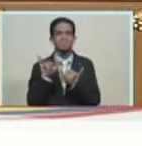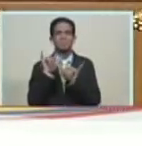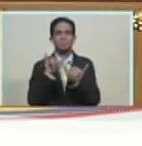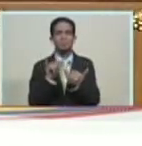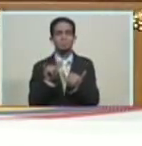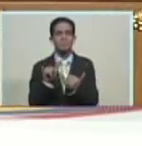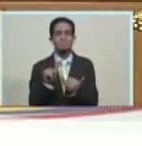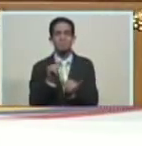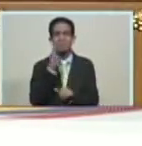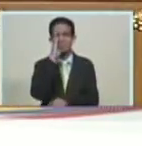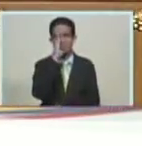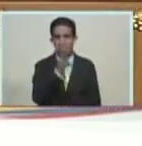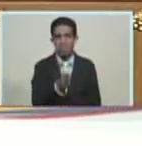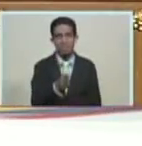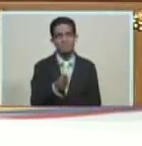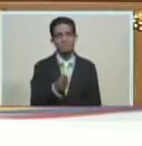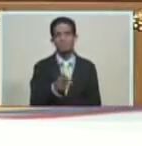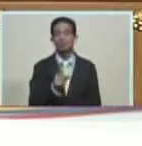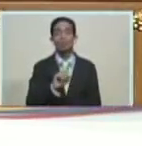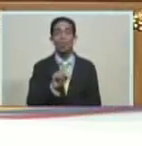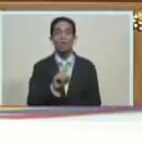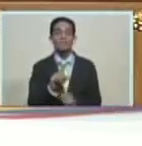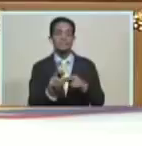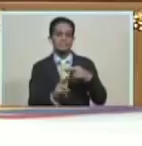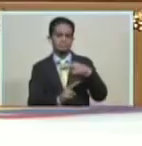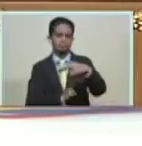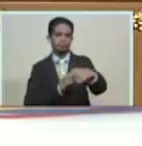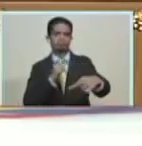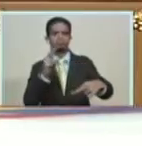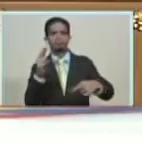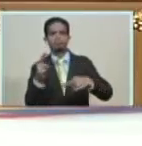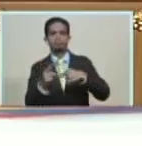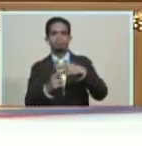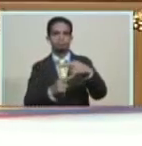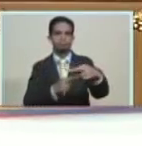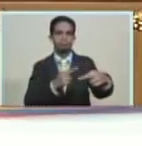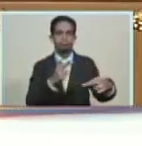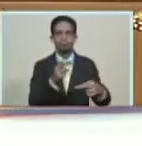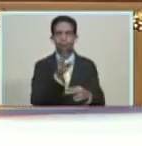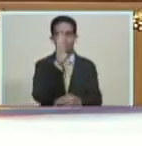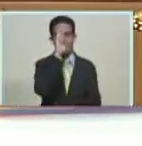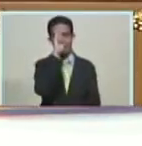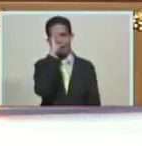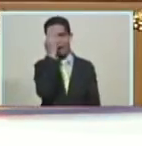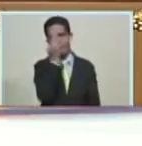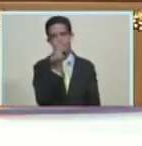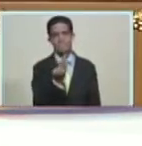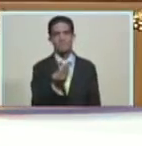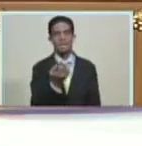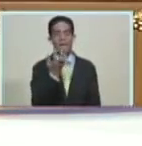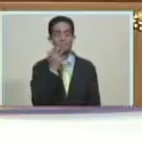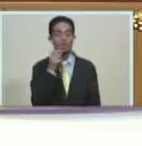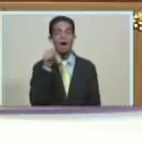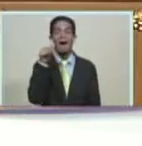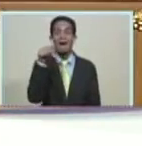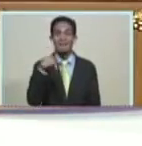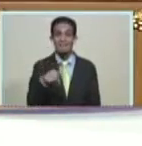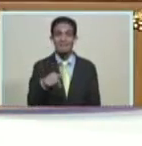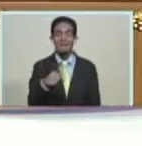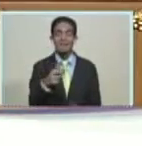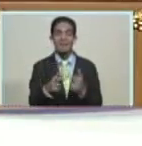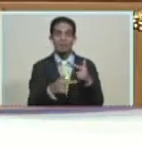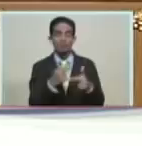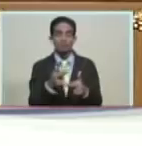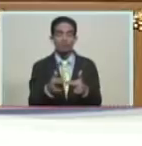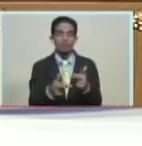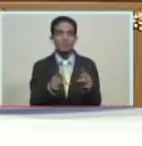Procesos revolucionarios como los nuestros son objetos de reversión, de retroceso. Y hemos tenido un retroceso ético en